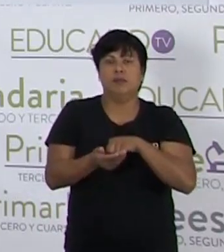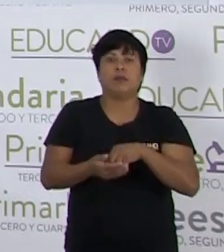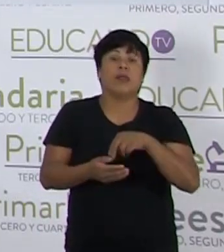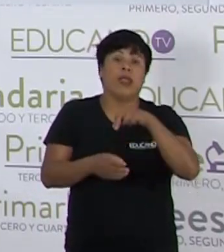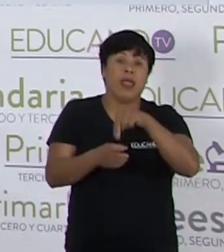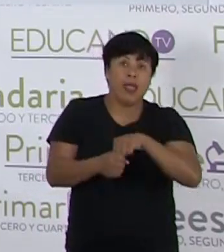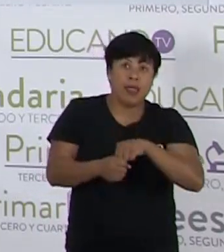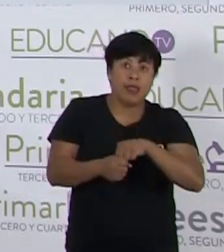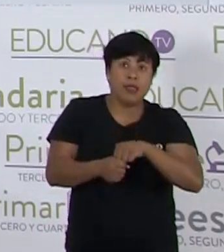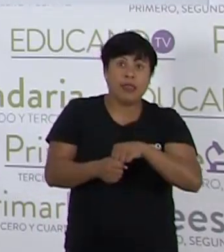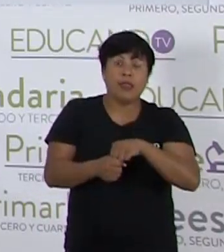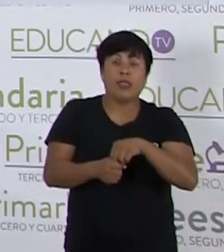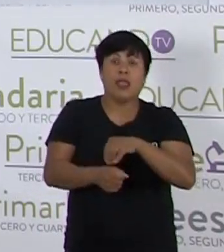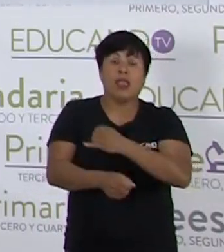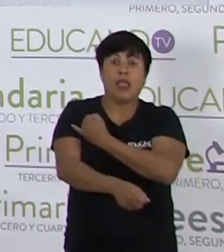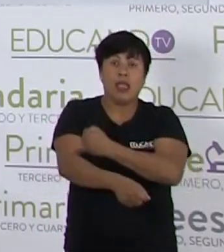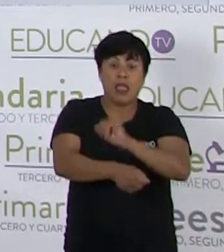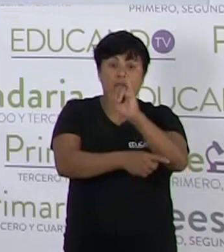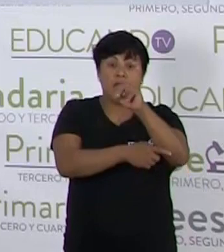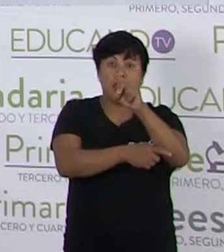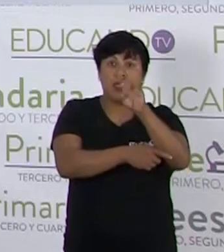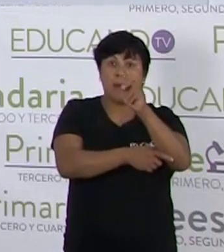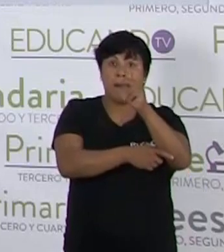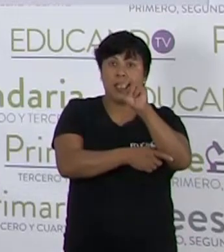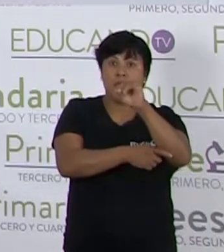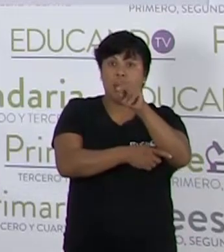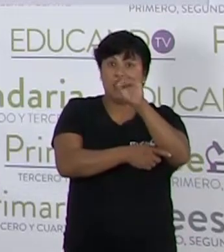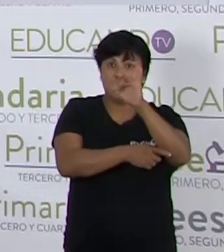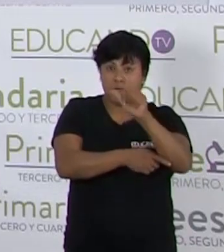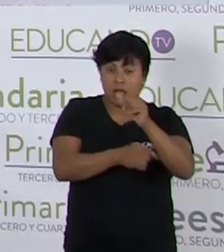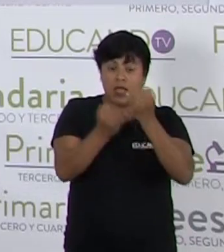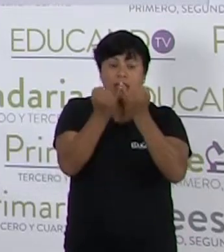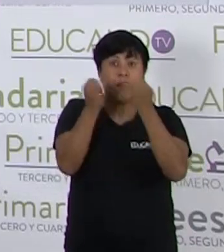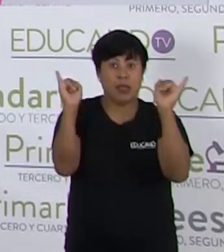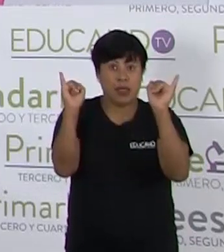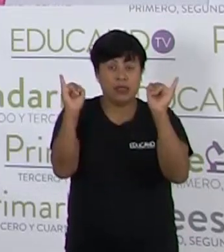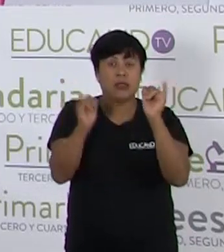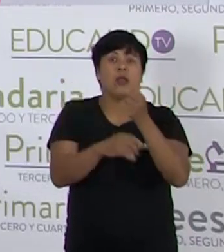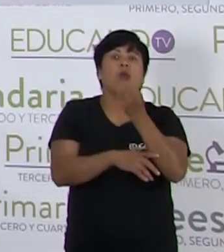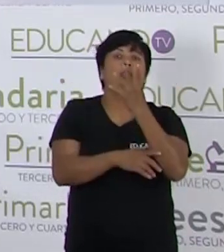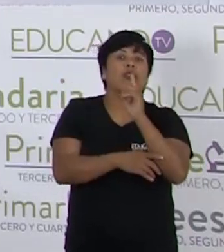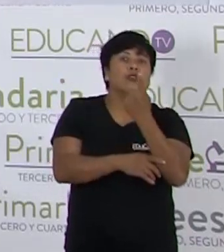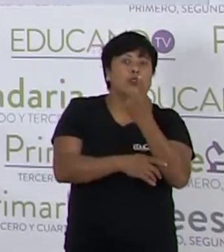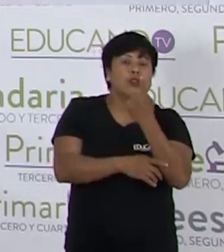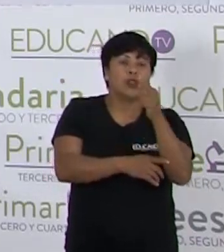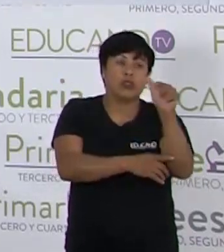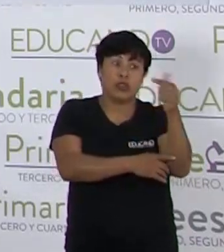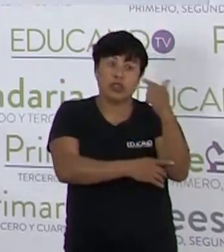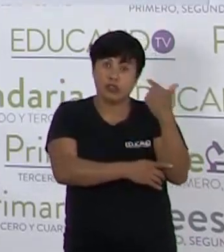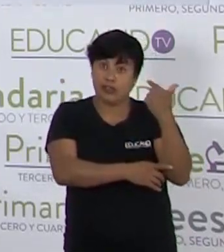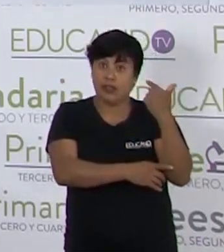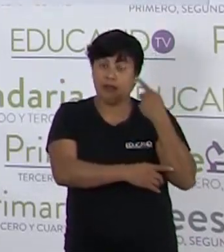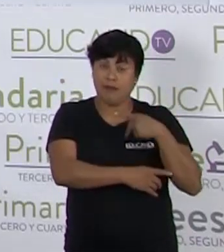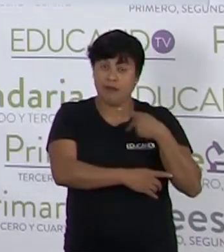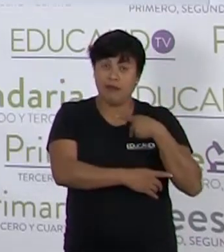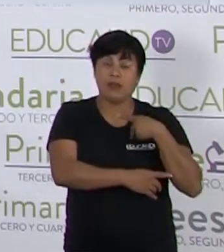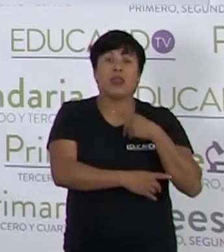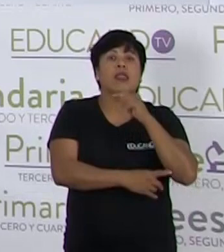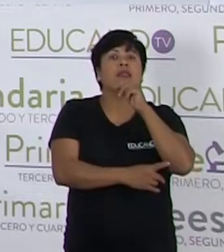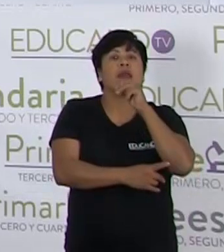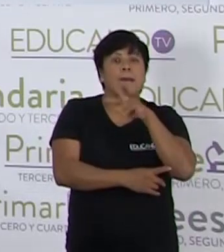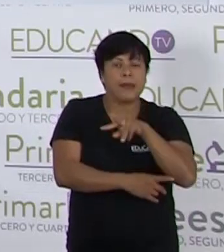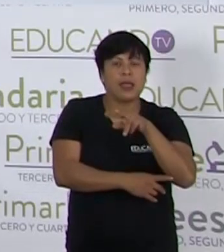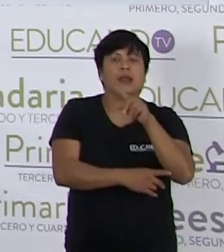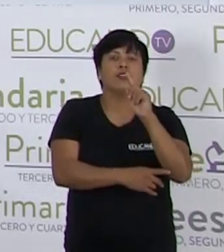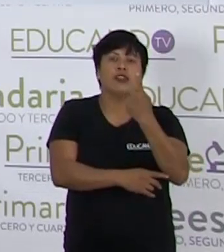En Independencia, vamos a ver cuántos son. 2, 4, 6, 8, 10, 12. Por lo tanto, también